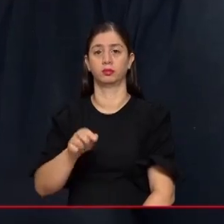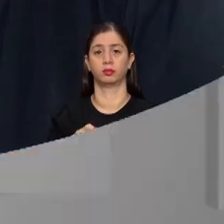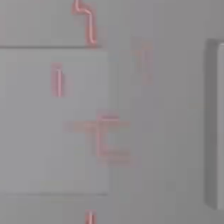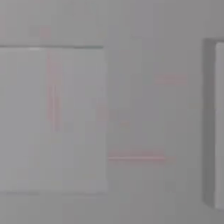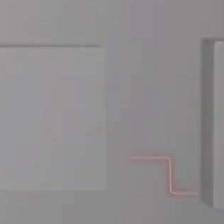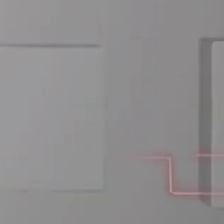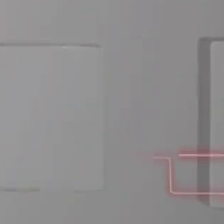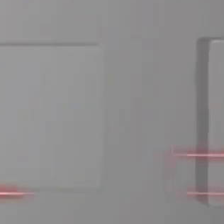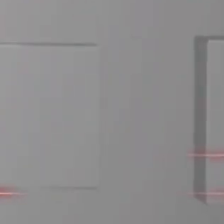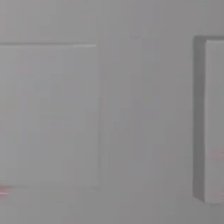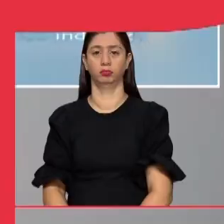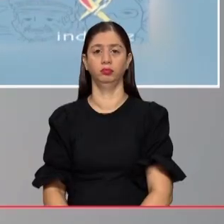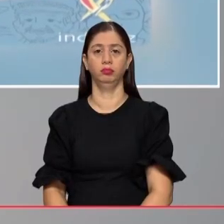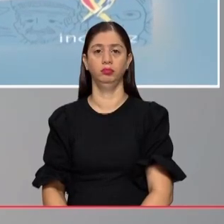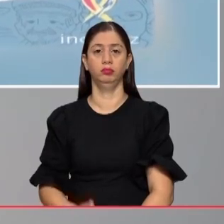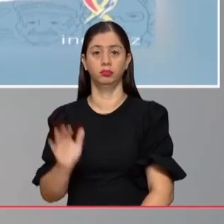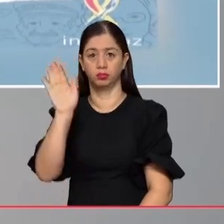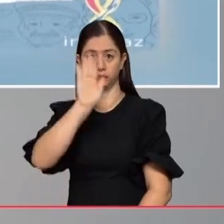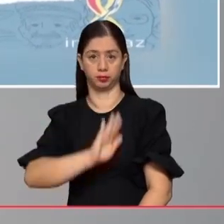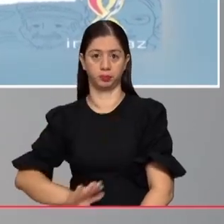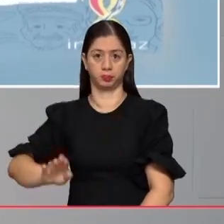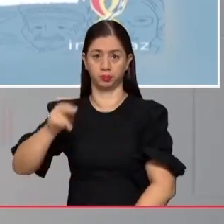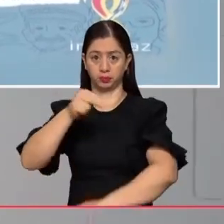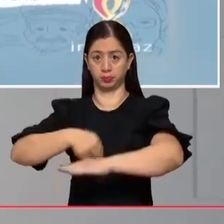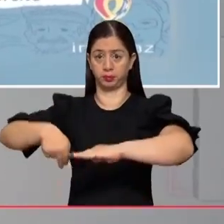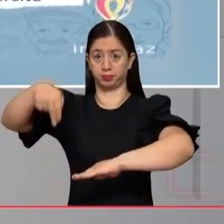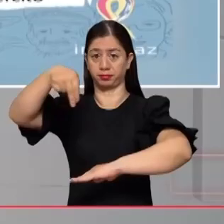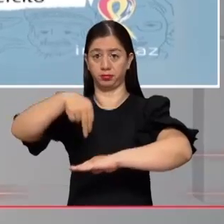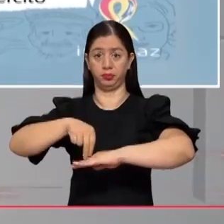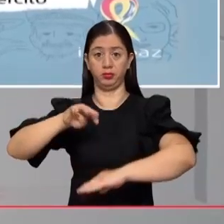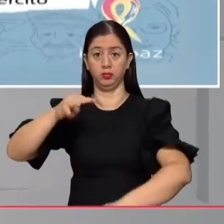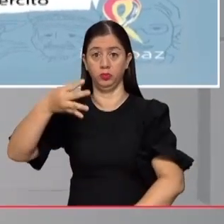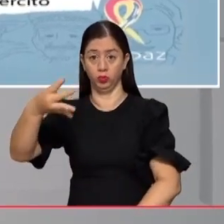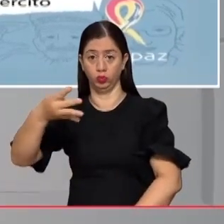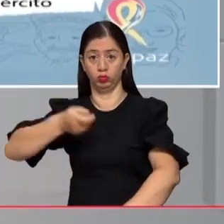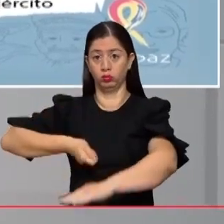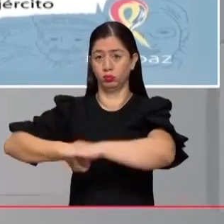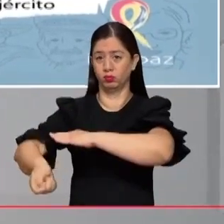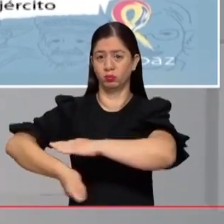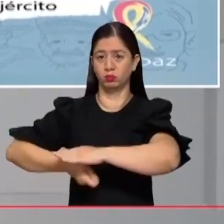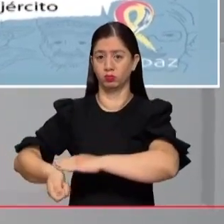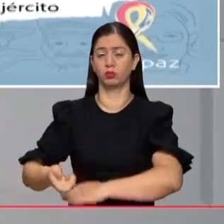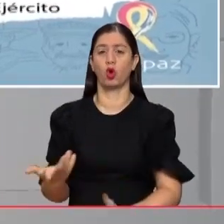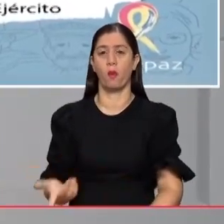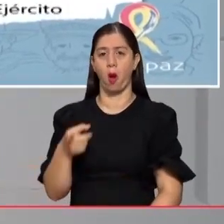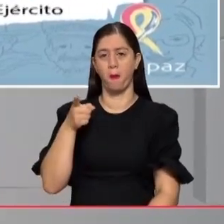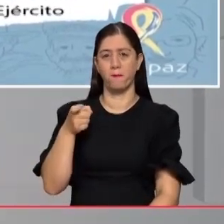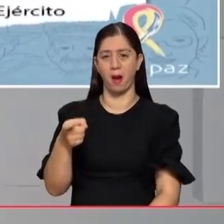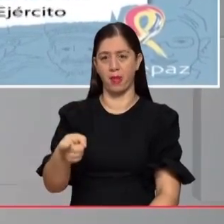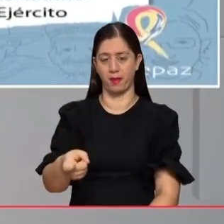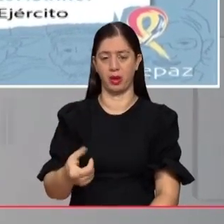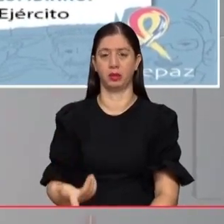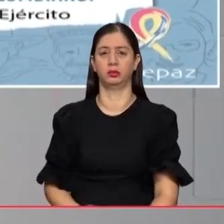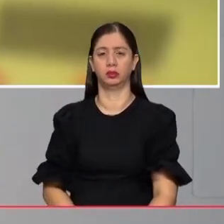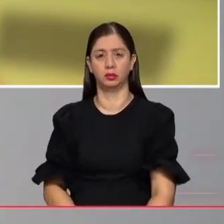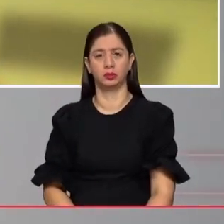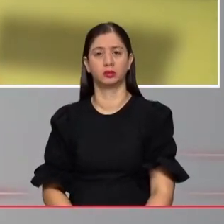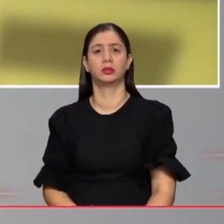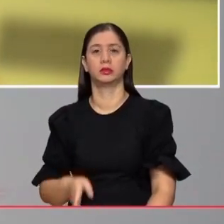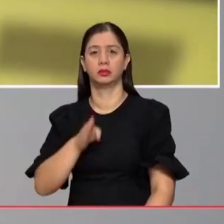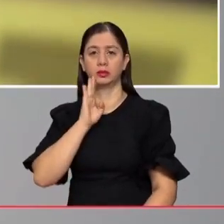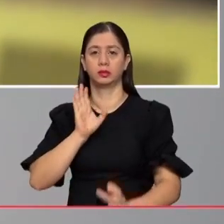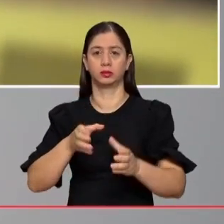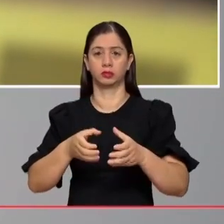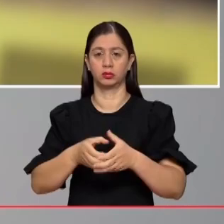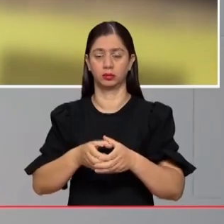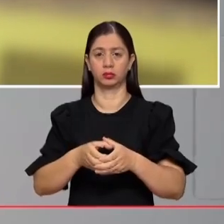una nueva masacre se registró en el departamento de Nariño. Cuatro personas fueron asesinadas con tiros de gracia, al parecer por integrantes del